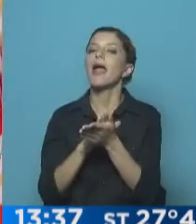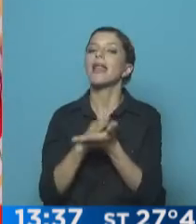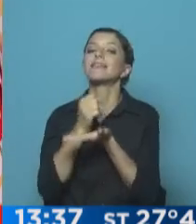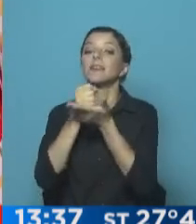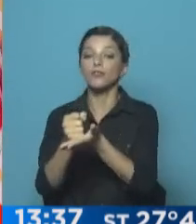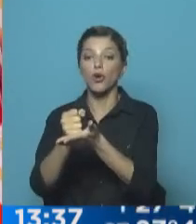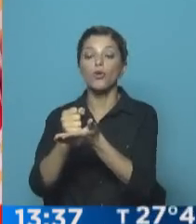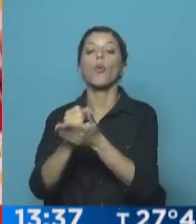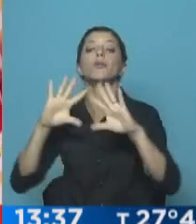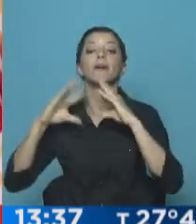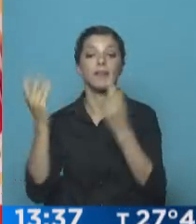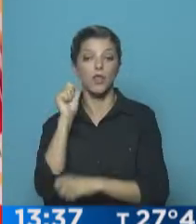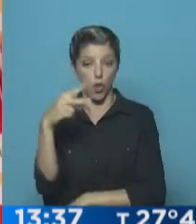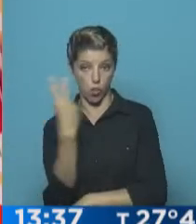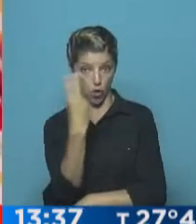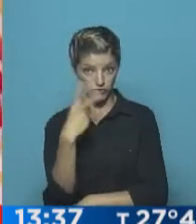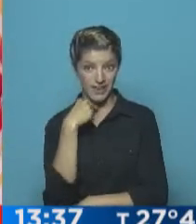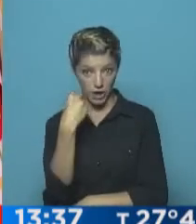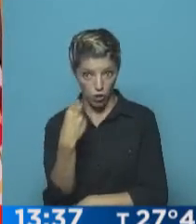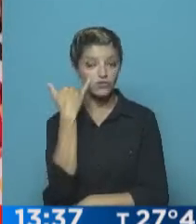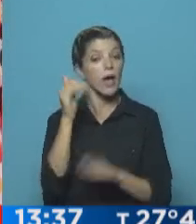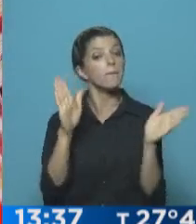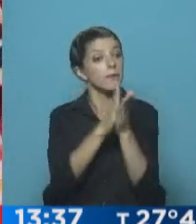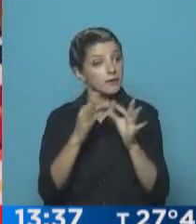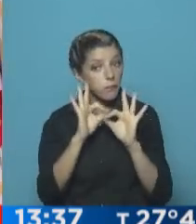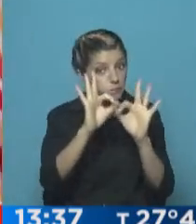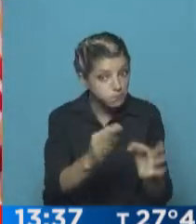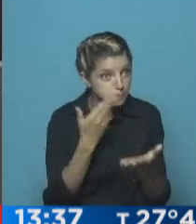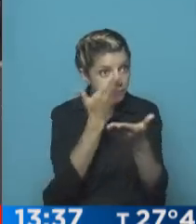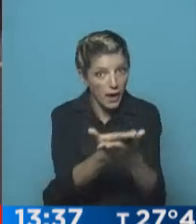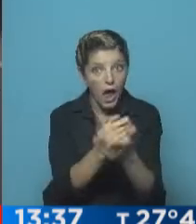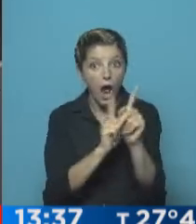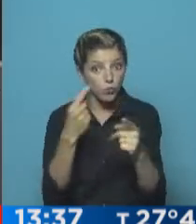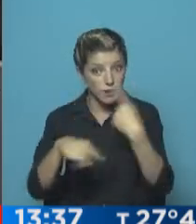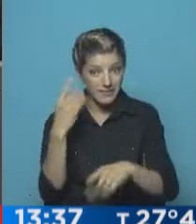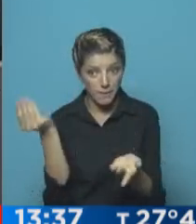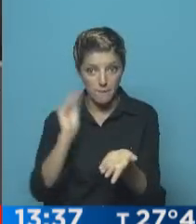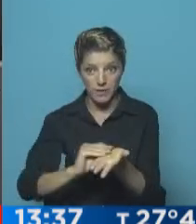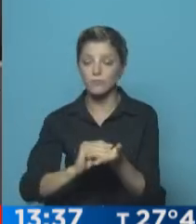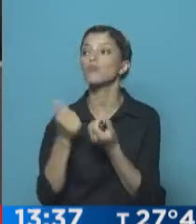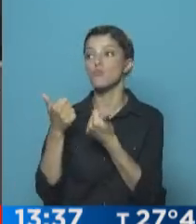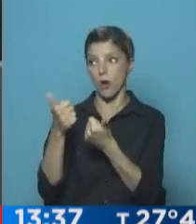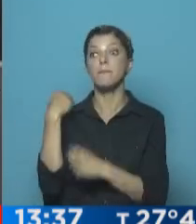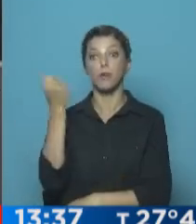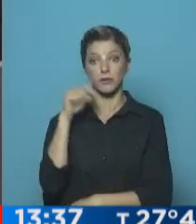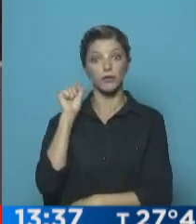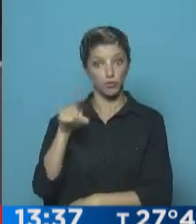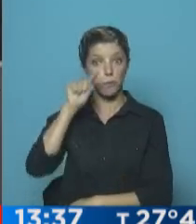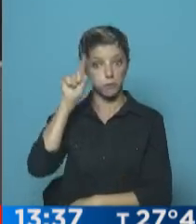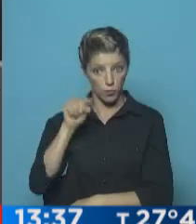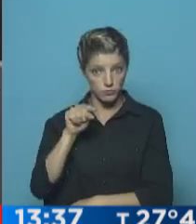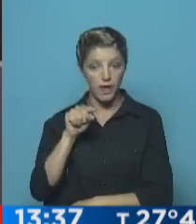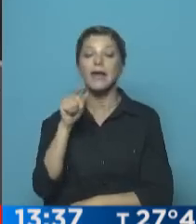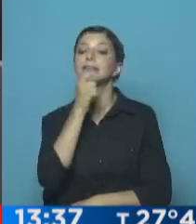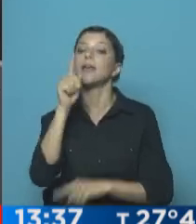tiago y Máximo ya presentó las libretas y consultas si tiene que hacer algún otro trámite es muy buena la la consulta de Andrea si tien que hacer